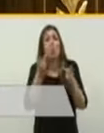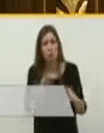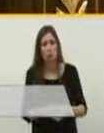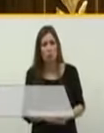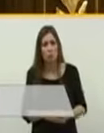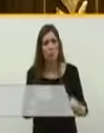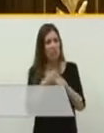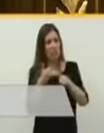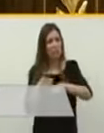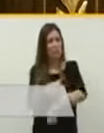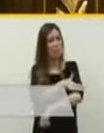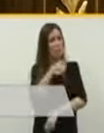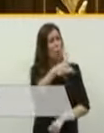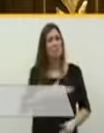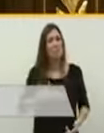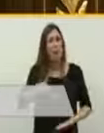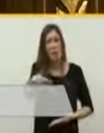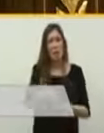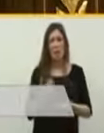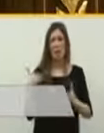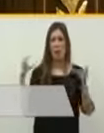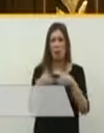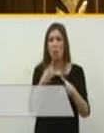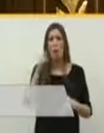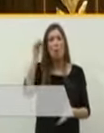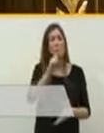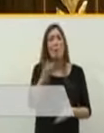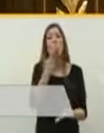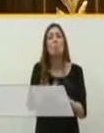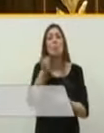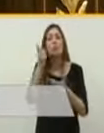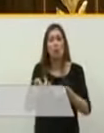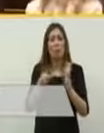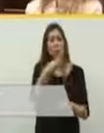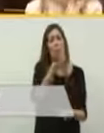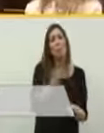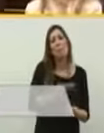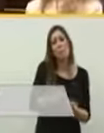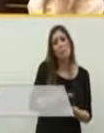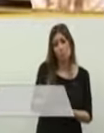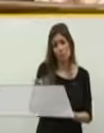Estado pidieron desde el Partido Comunista? Ninguna. Pedían libertad, solo libertad.